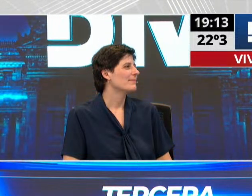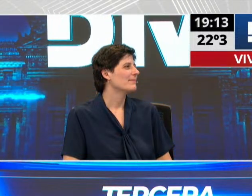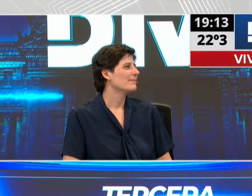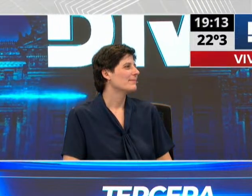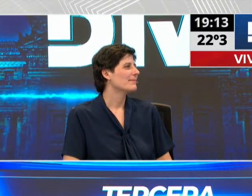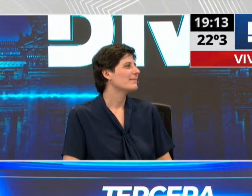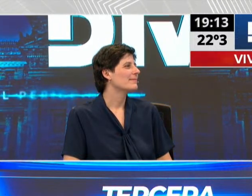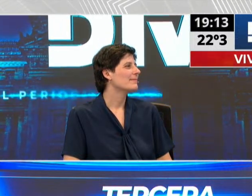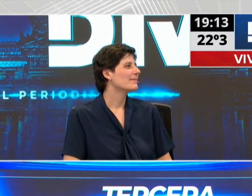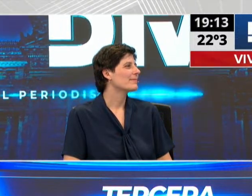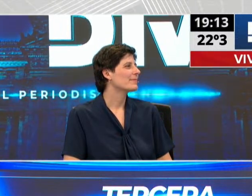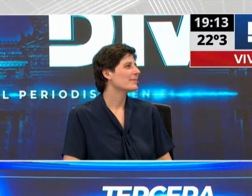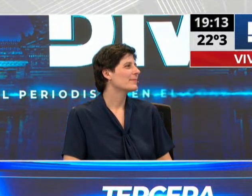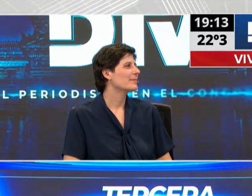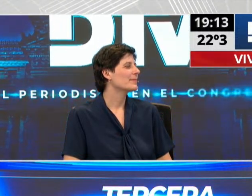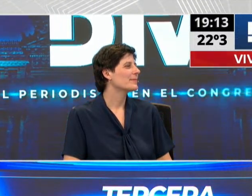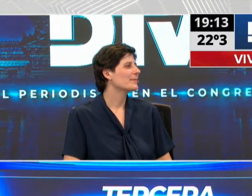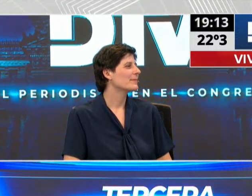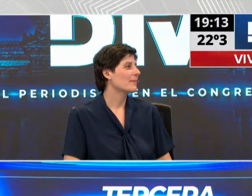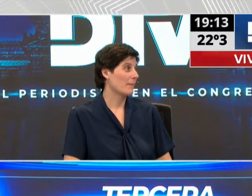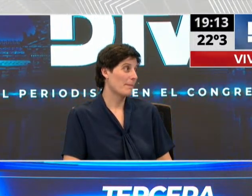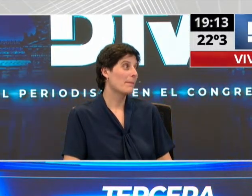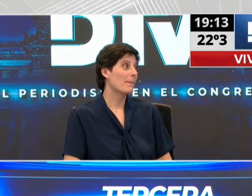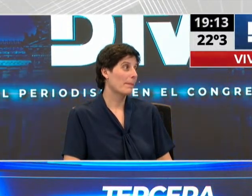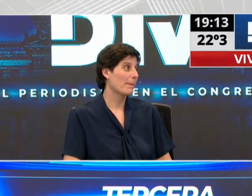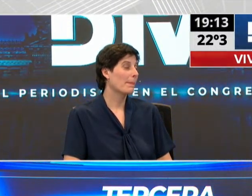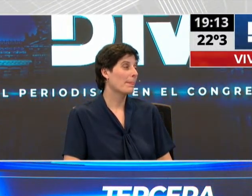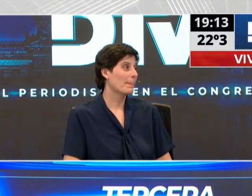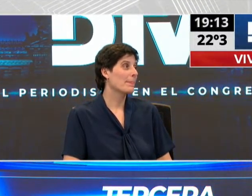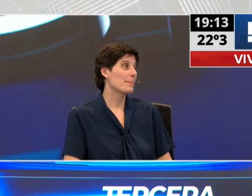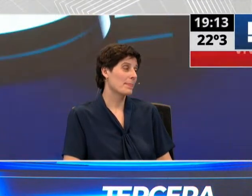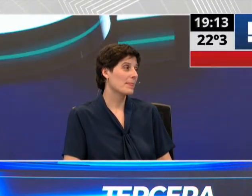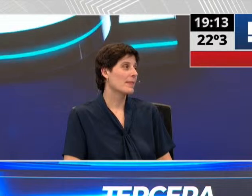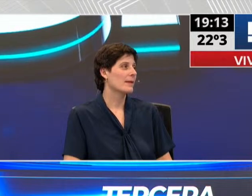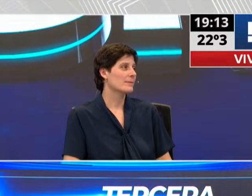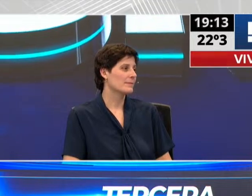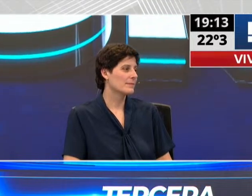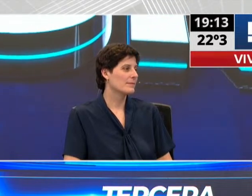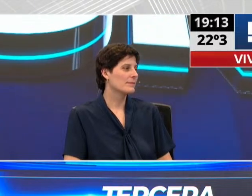uno de los bloques minoritarios y que le quedaría muy poco lugar en las comisiones porque